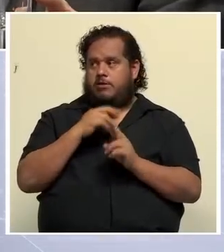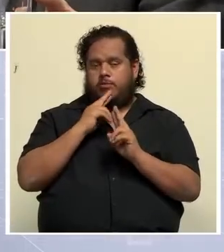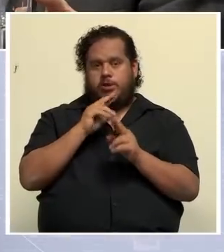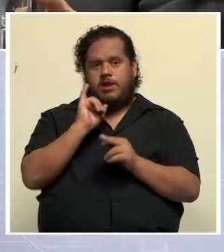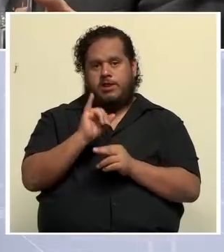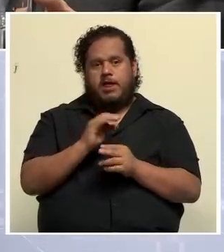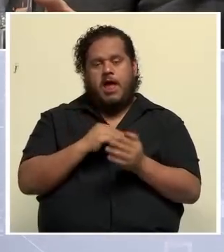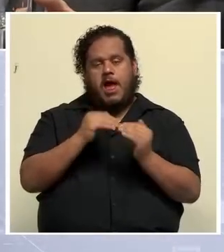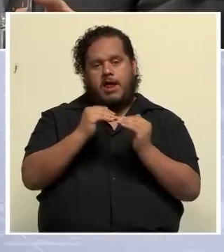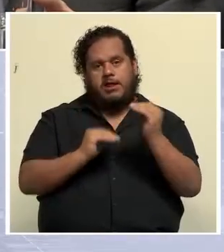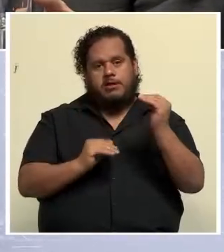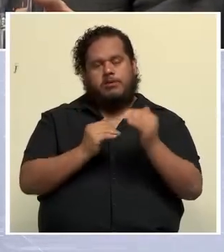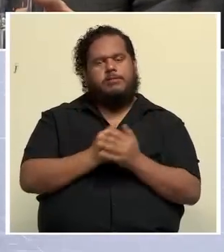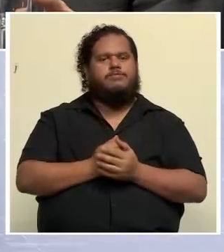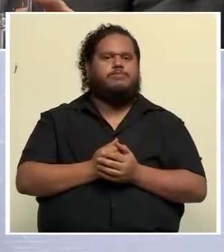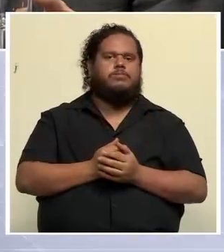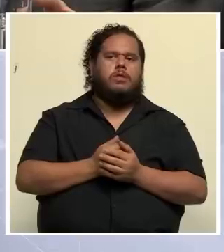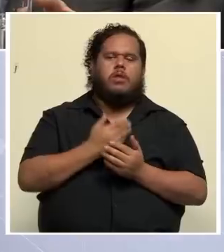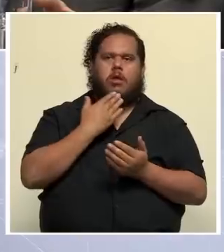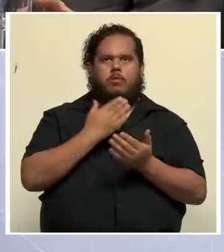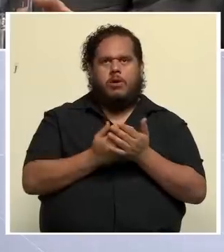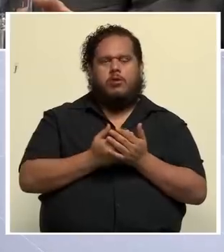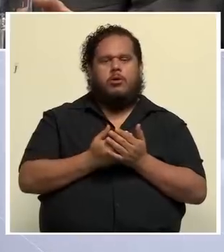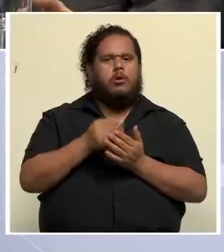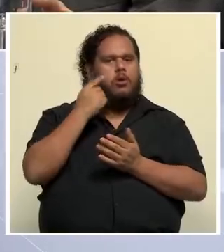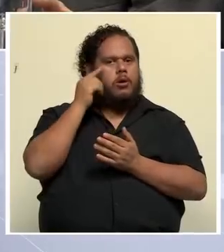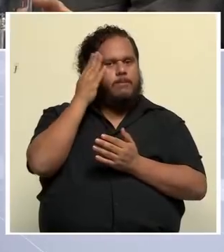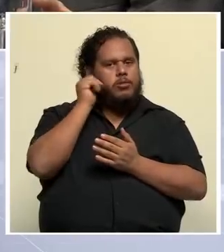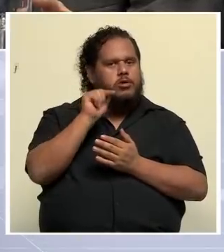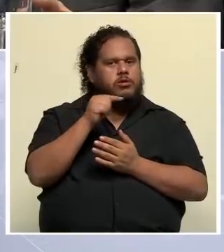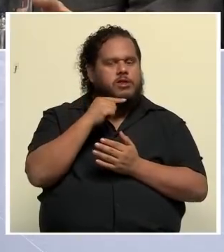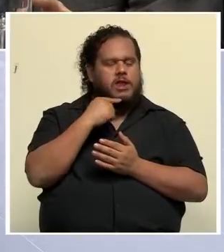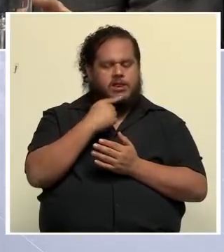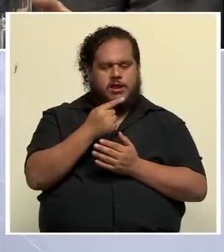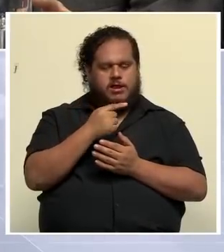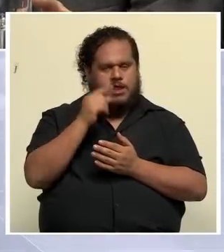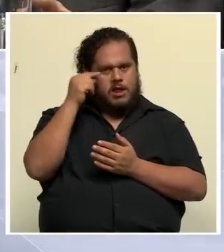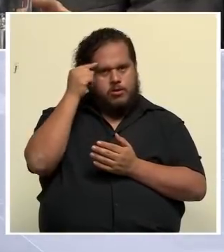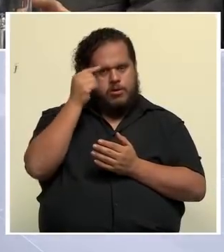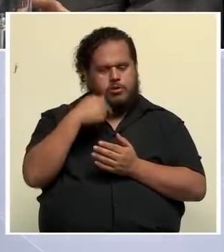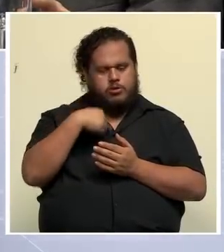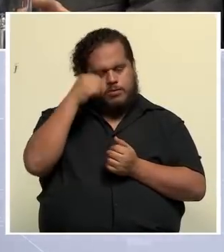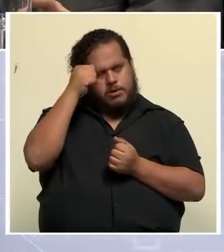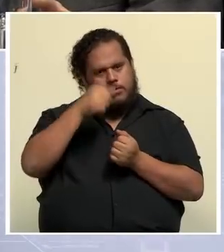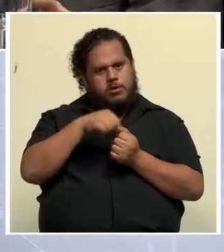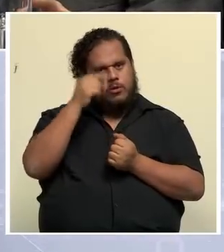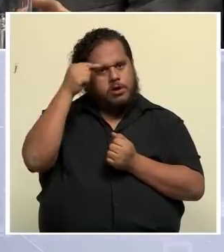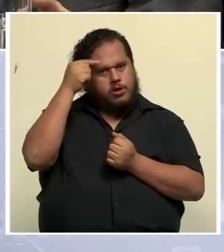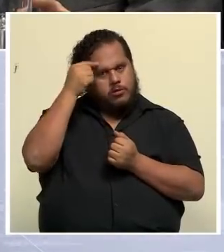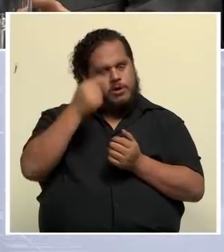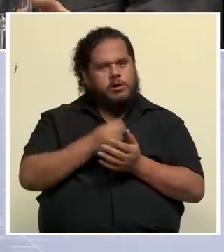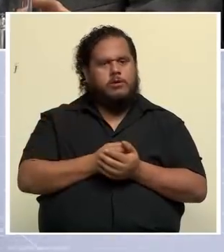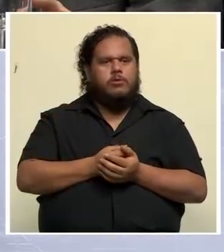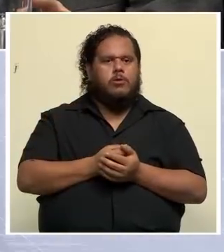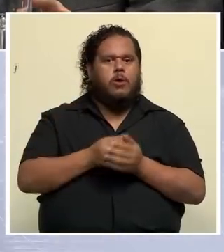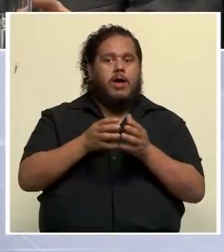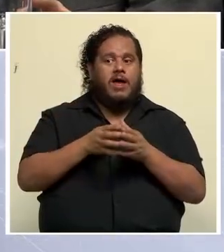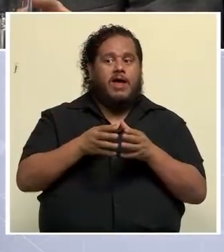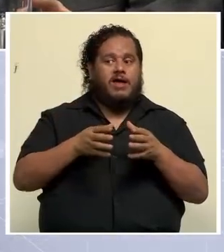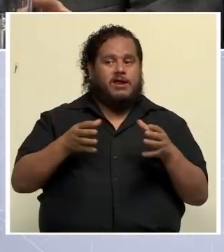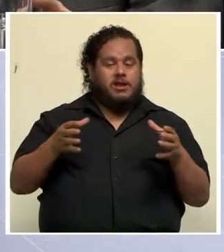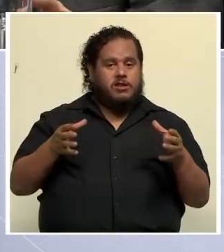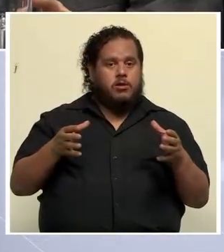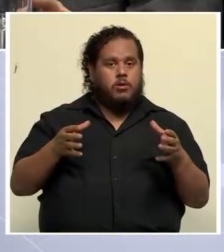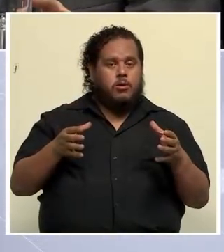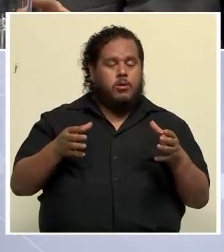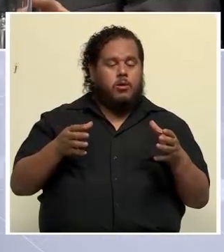desigualdad? Sí, nada más porque usted menciona el gobierno. Recuerdo que el gobierno creció